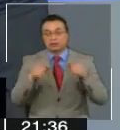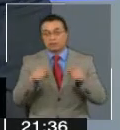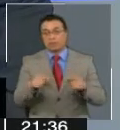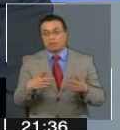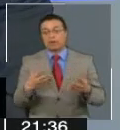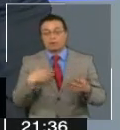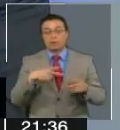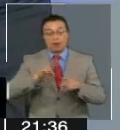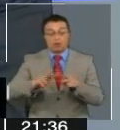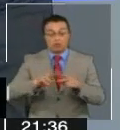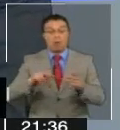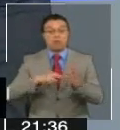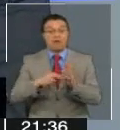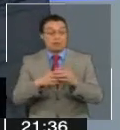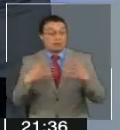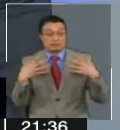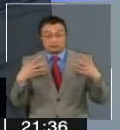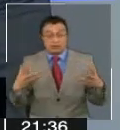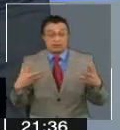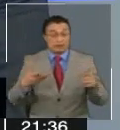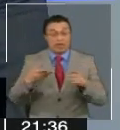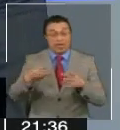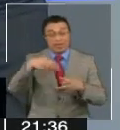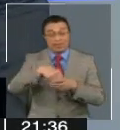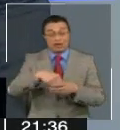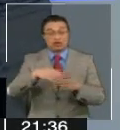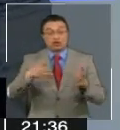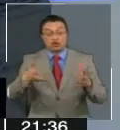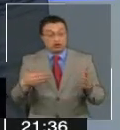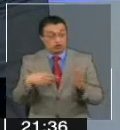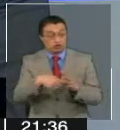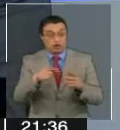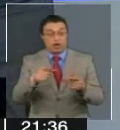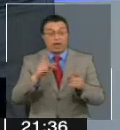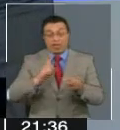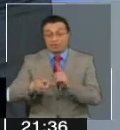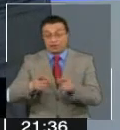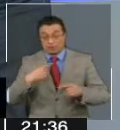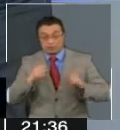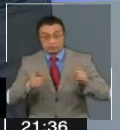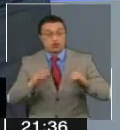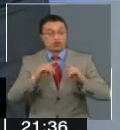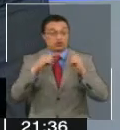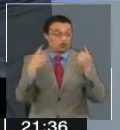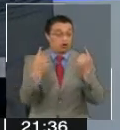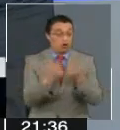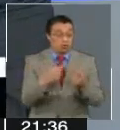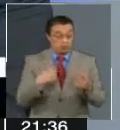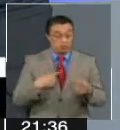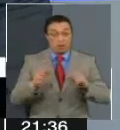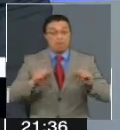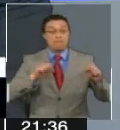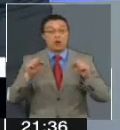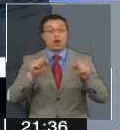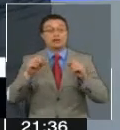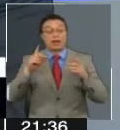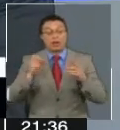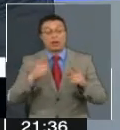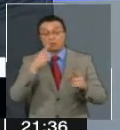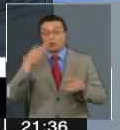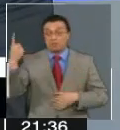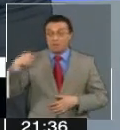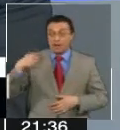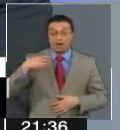Básicamente resolver los grandes problemas que ocurren en la división, dar las direcciones generales de acuerdo a las políticas impartidas por el